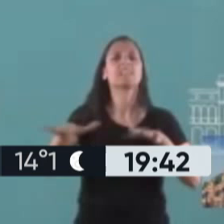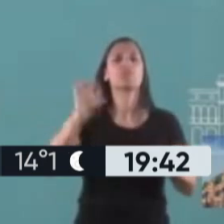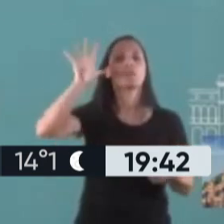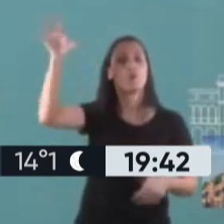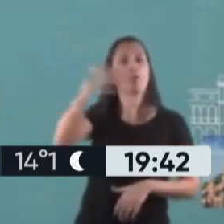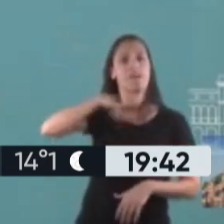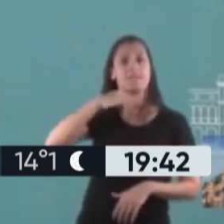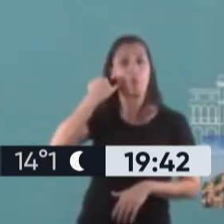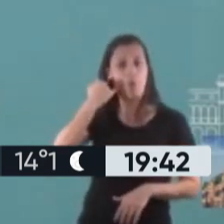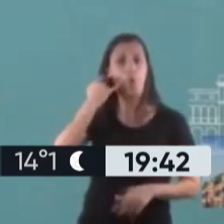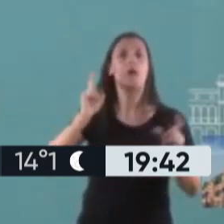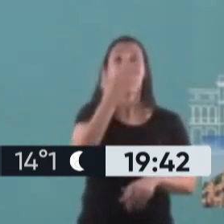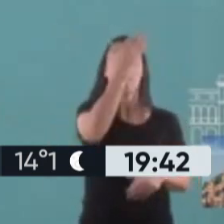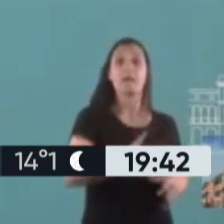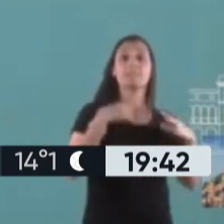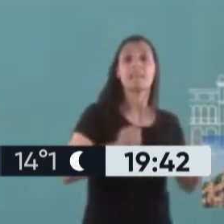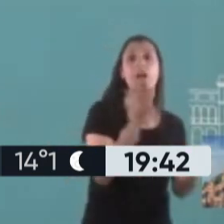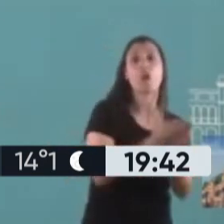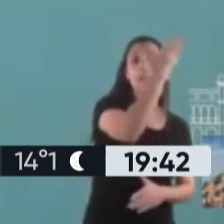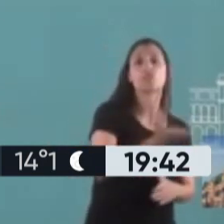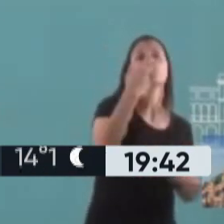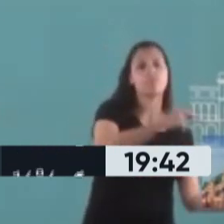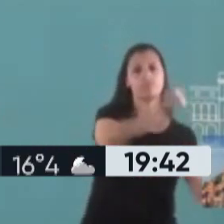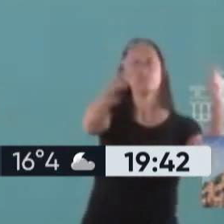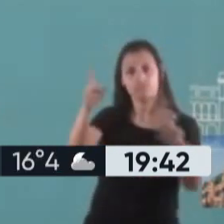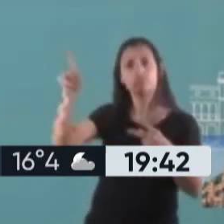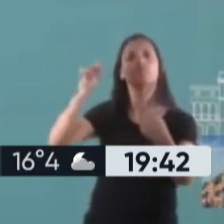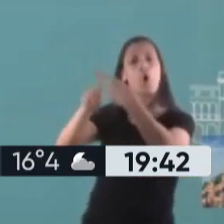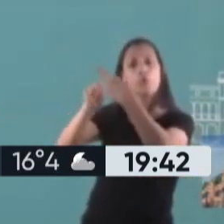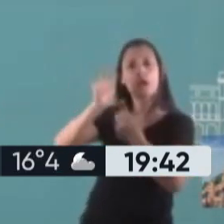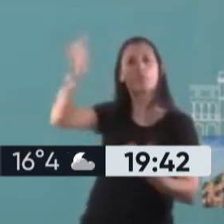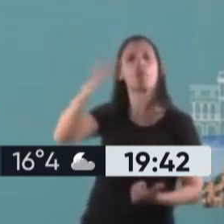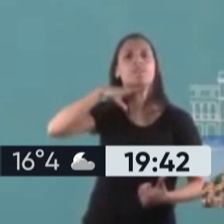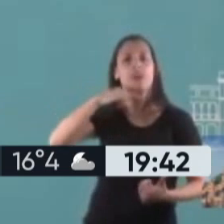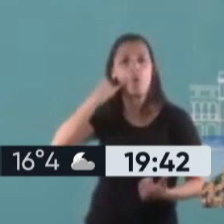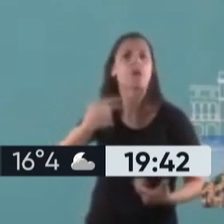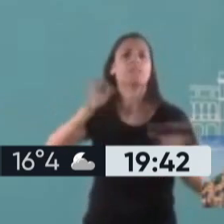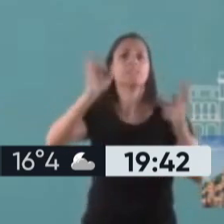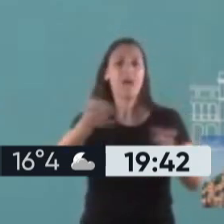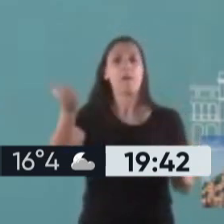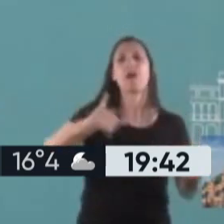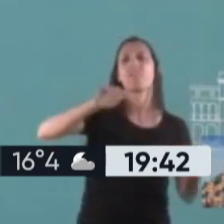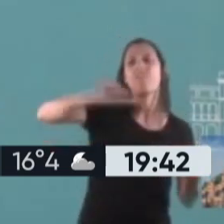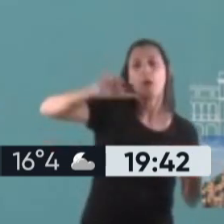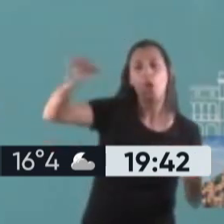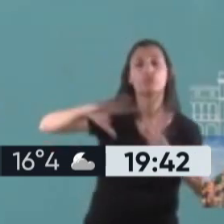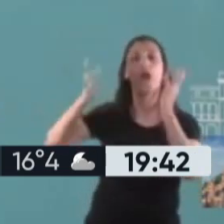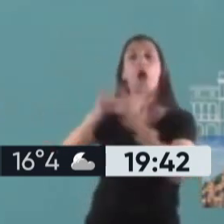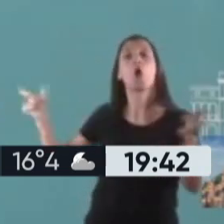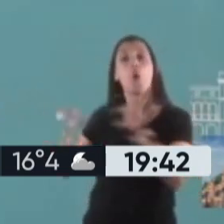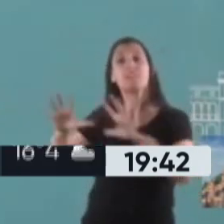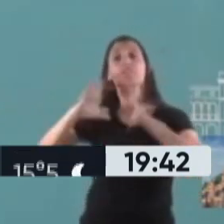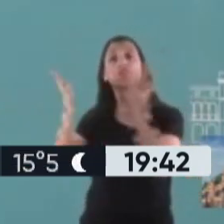Humanos viajó a Jujuy y está permanentemente en contacto. Entendemos también que hay denuncias de la Comisión Interamericana de Derechos Humanos que